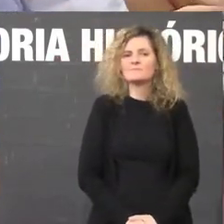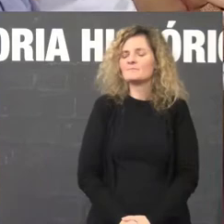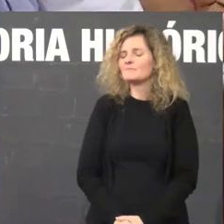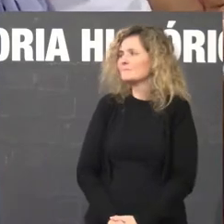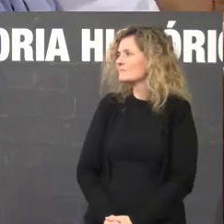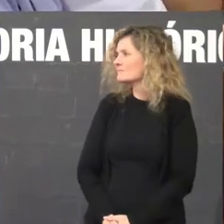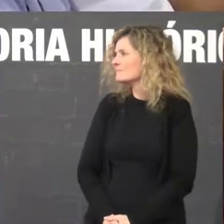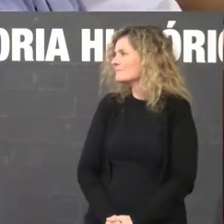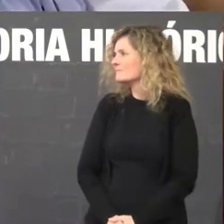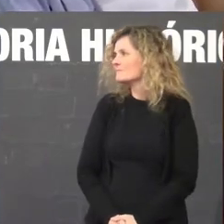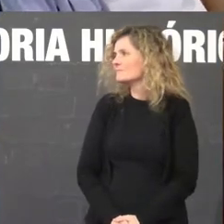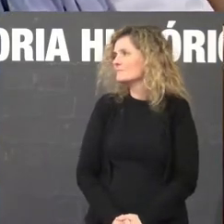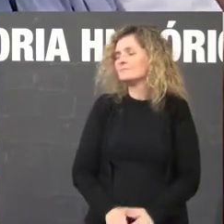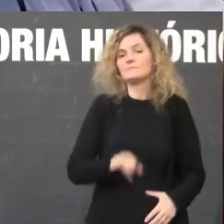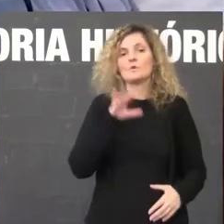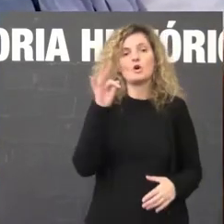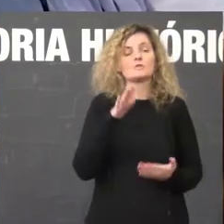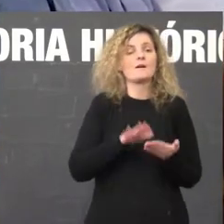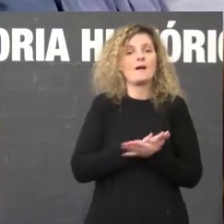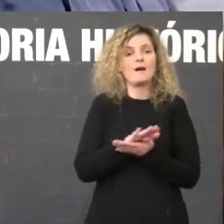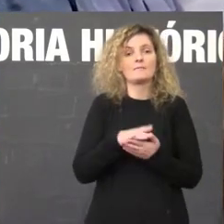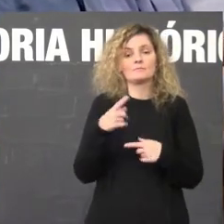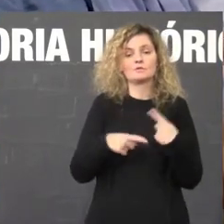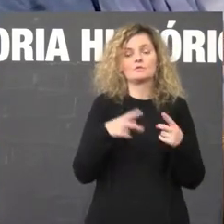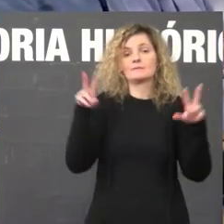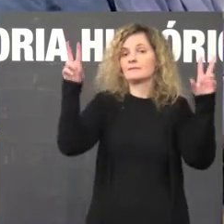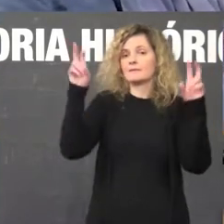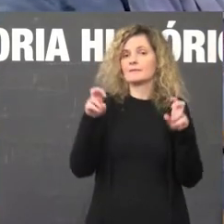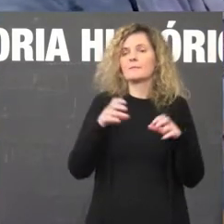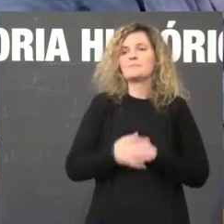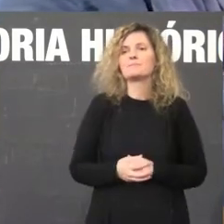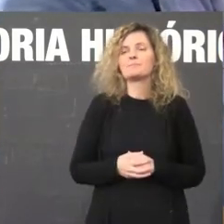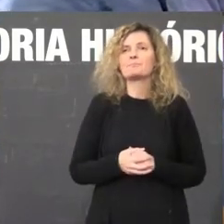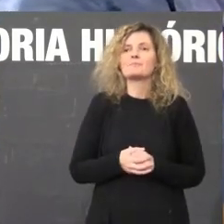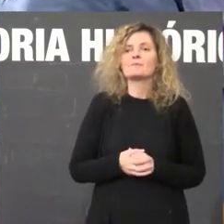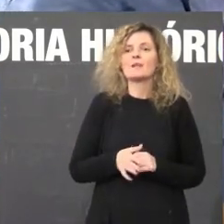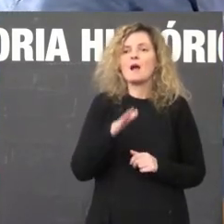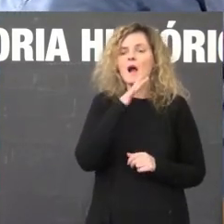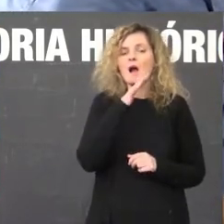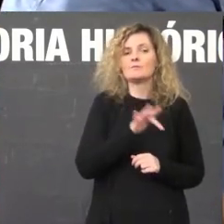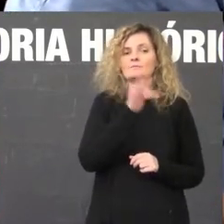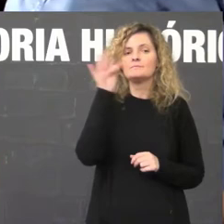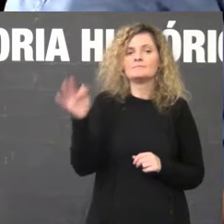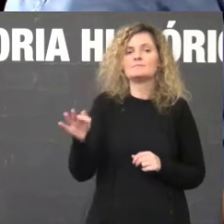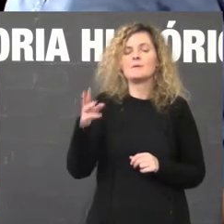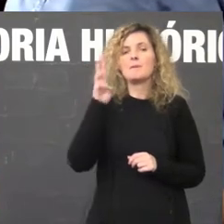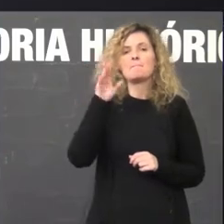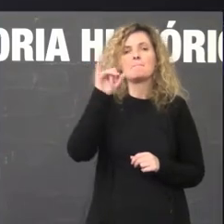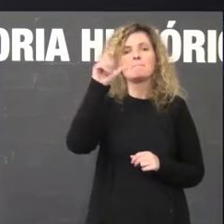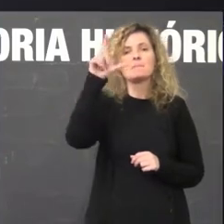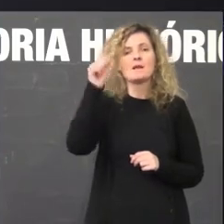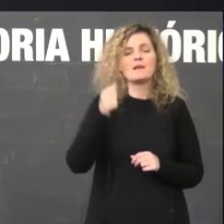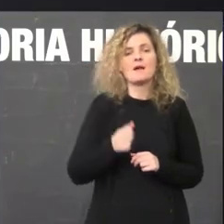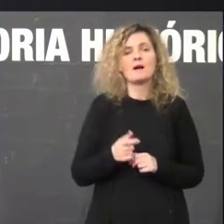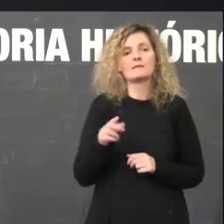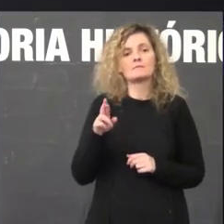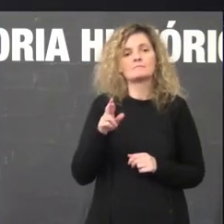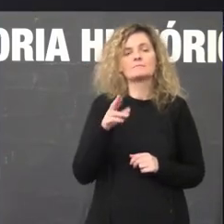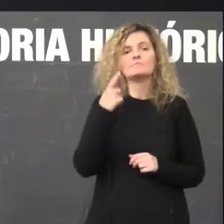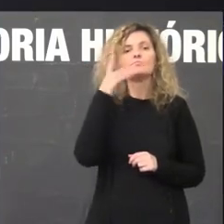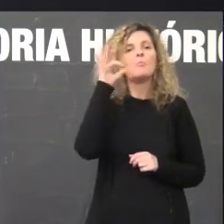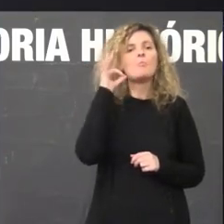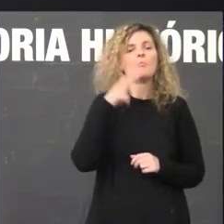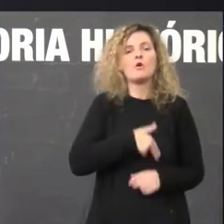Non te preocupes, José, seguiremos falando deste tema. Vou a lle paso agora a Pilar Allegue, como decía, unha